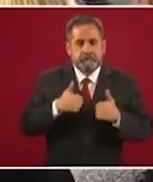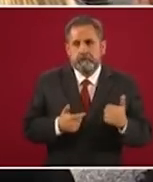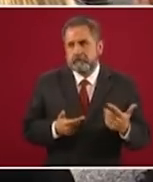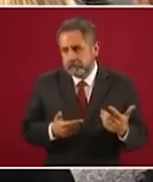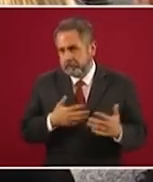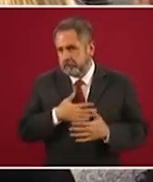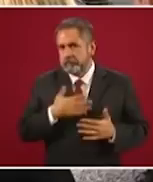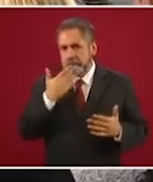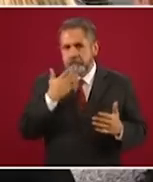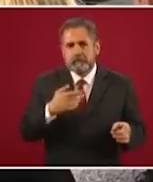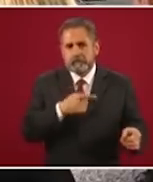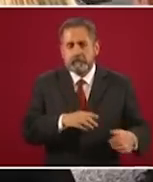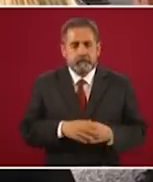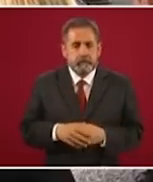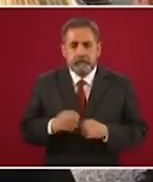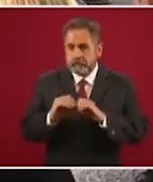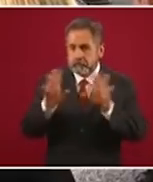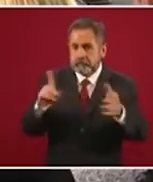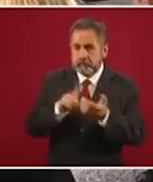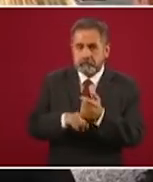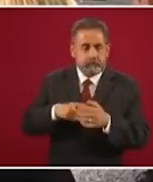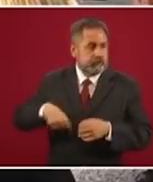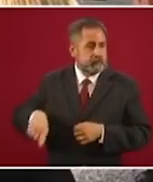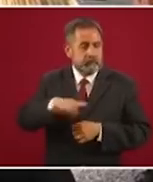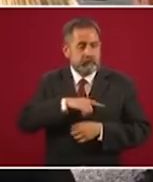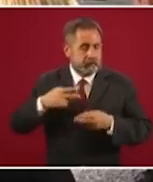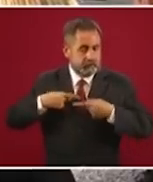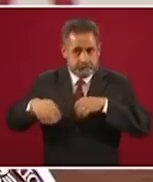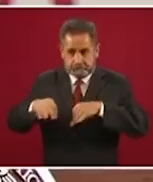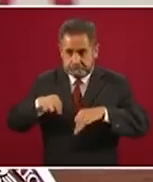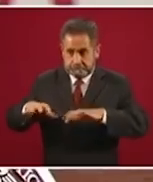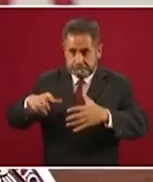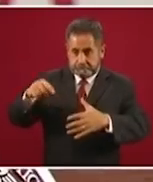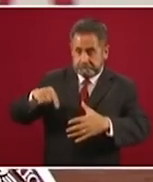situación, y desde luego también el sector obrero,